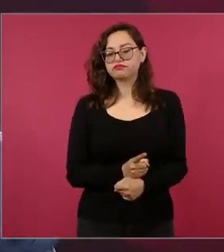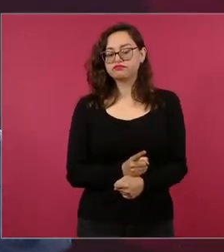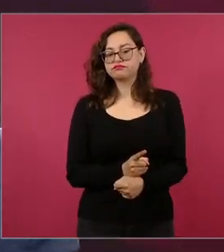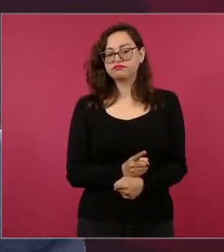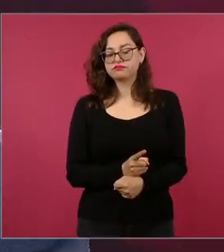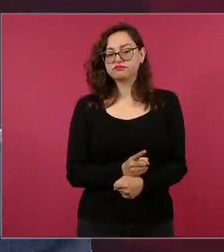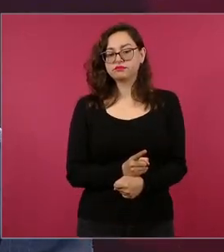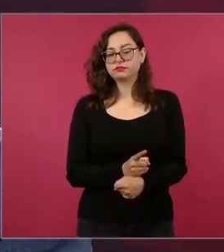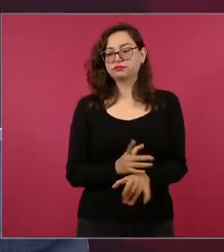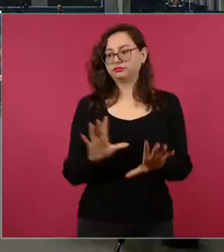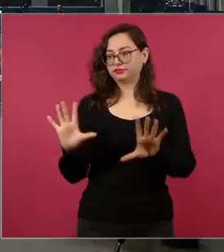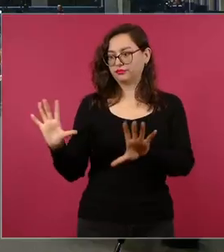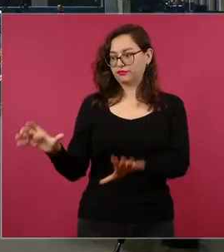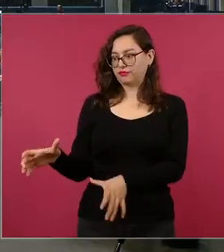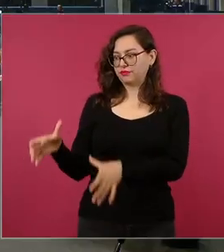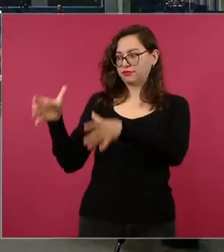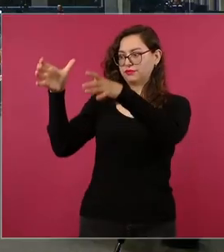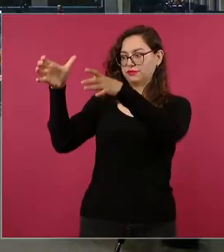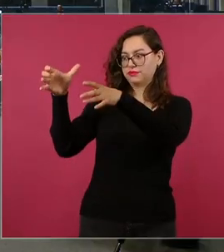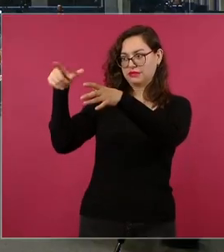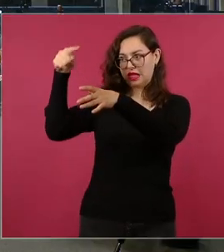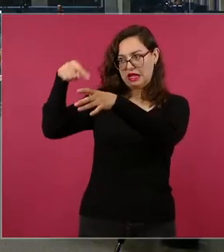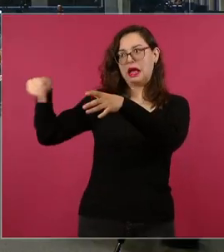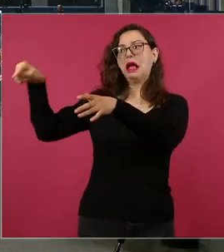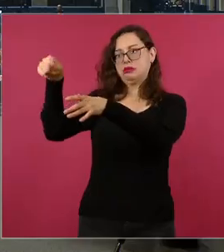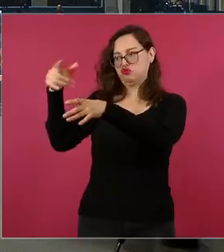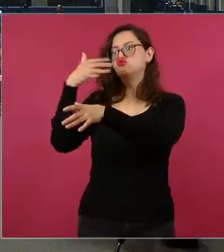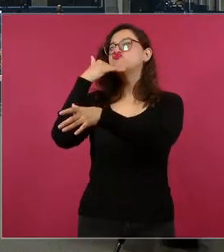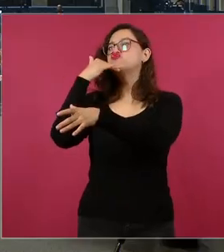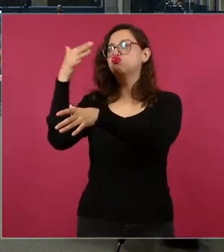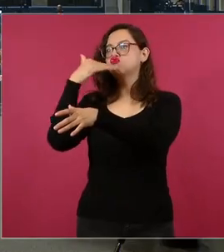Los corruptos son los de arriba.